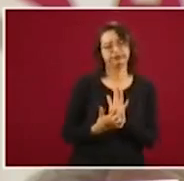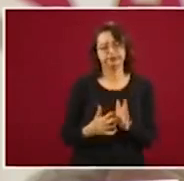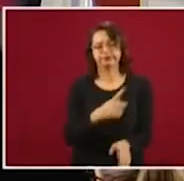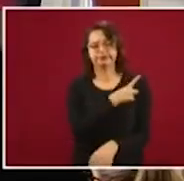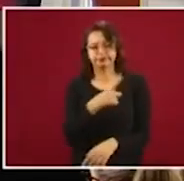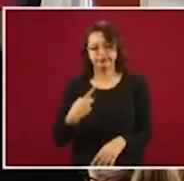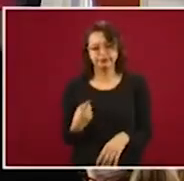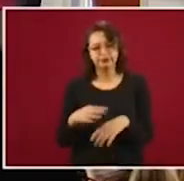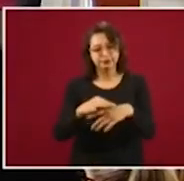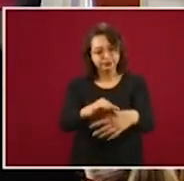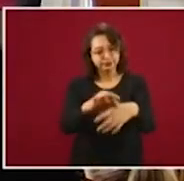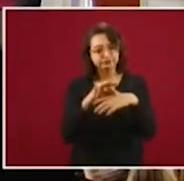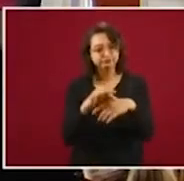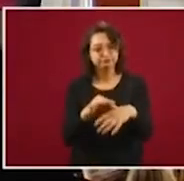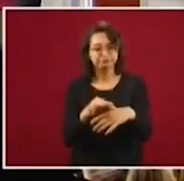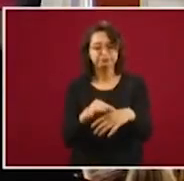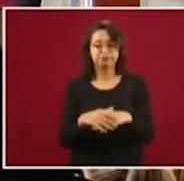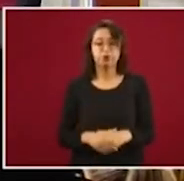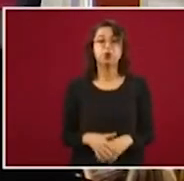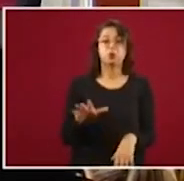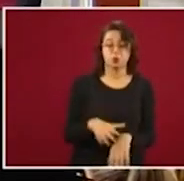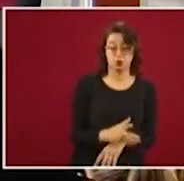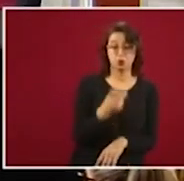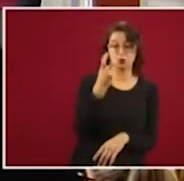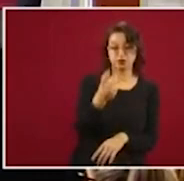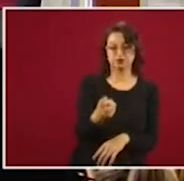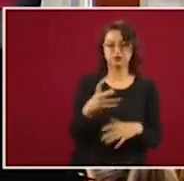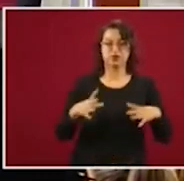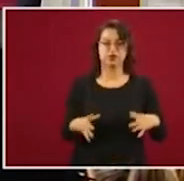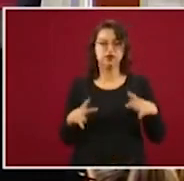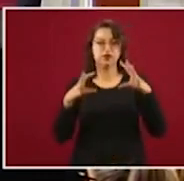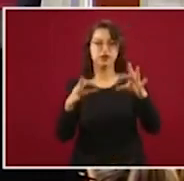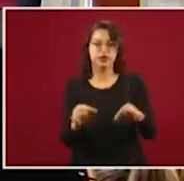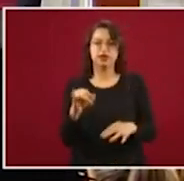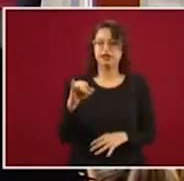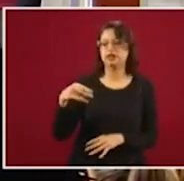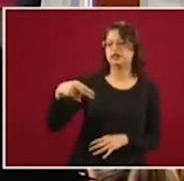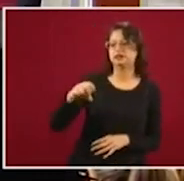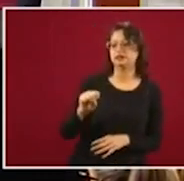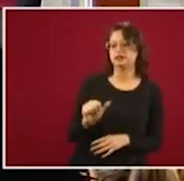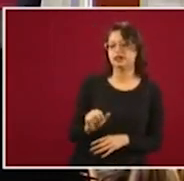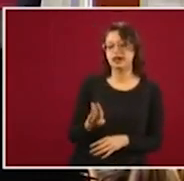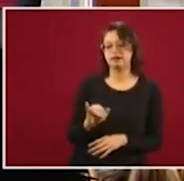para lograrlo es que se creó el Instituto de Salud para el Bienestar